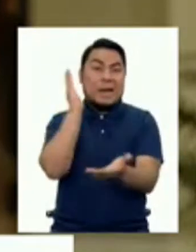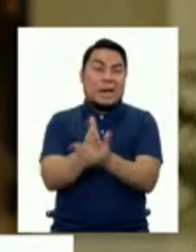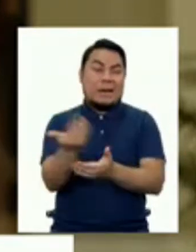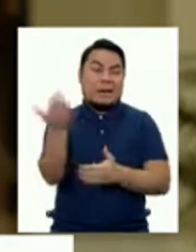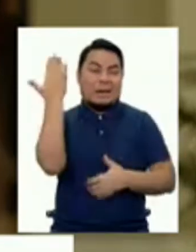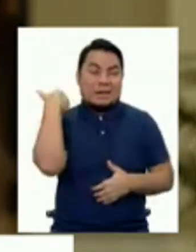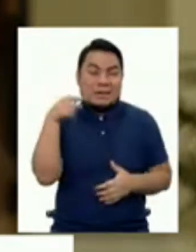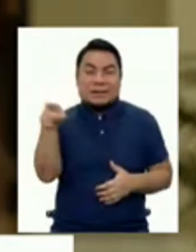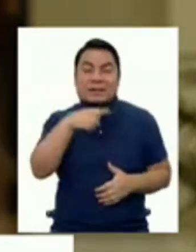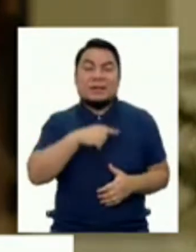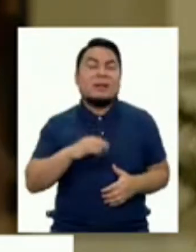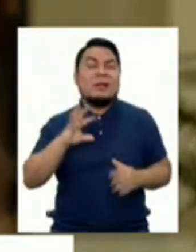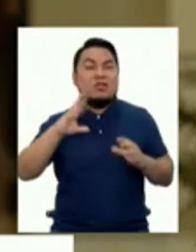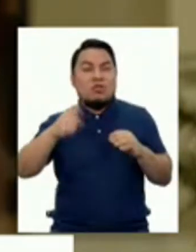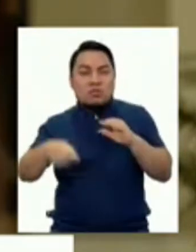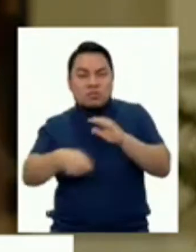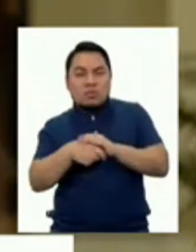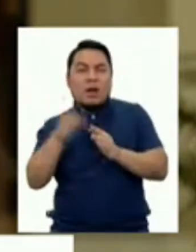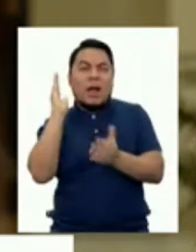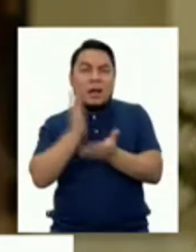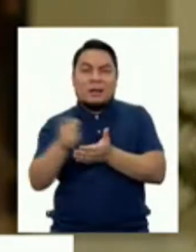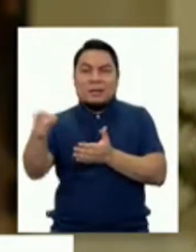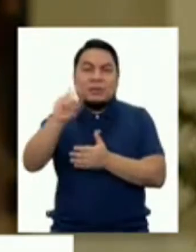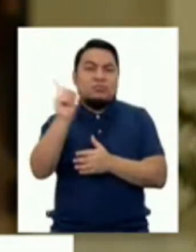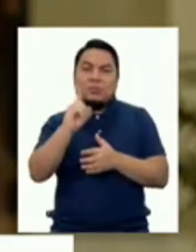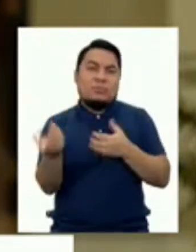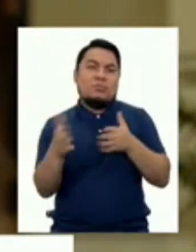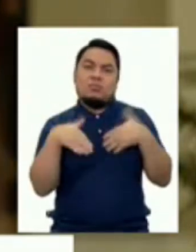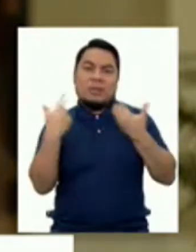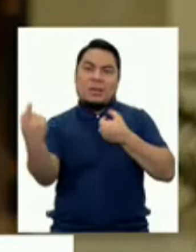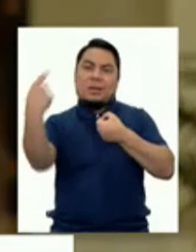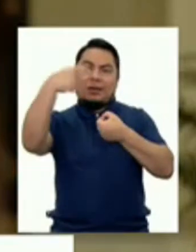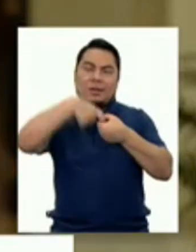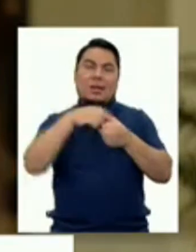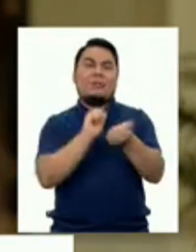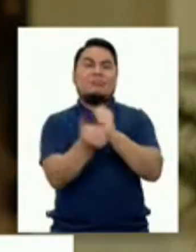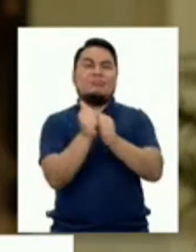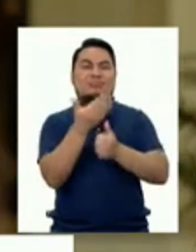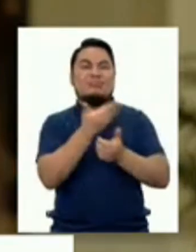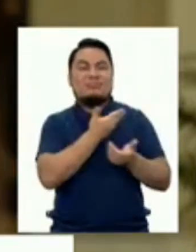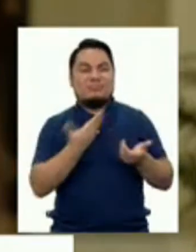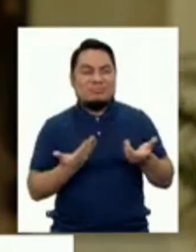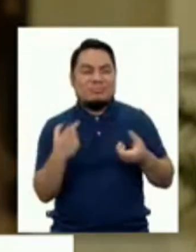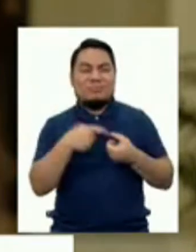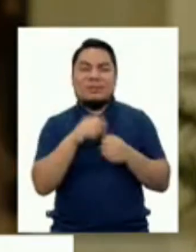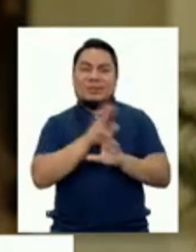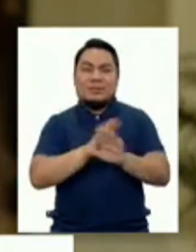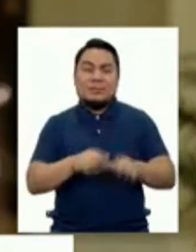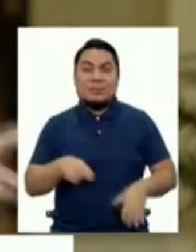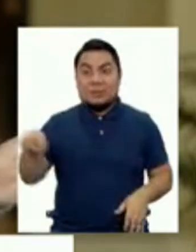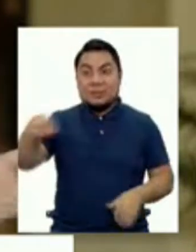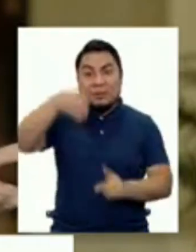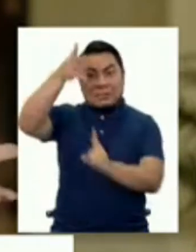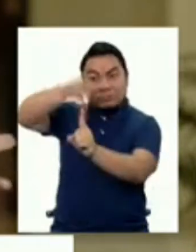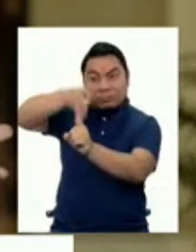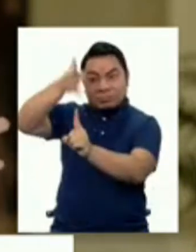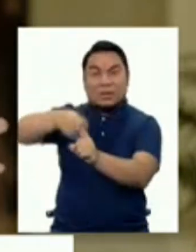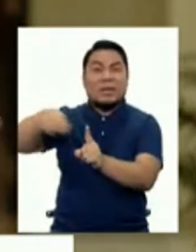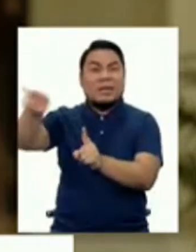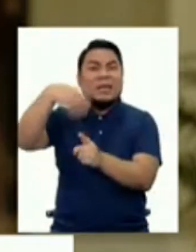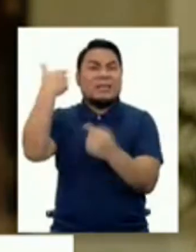instancia por delitos dolosos no puedan postular a cargos públicos. O sea, no decimos los que están investigados, ya tienen una